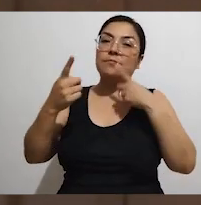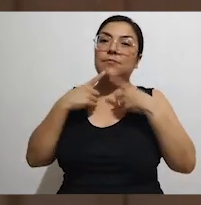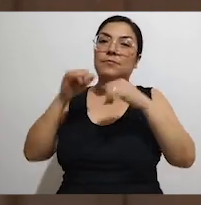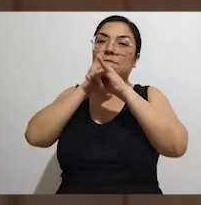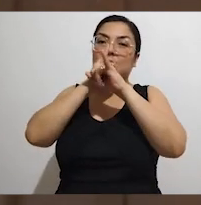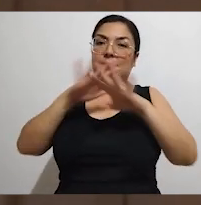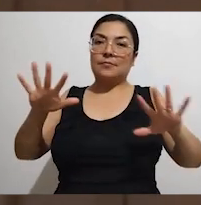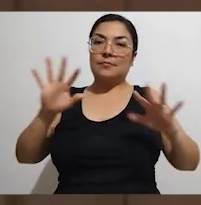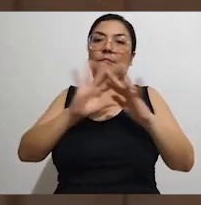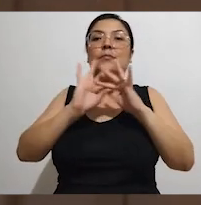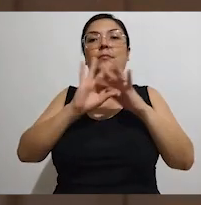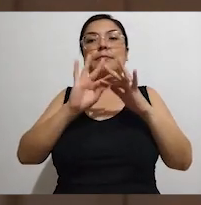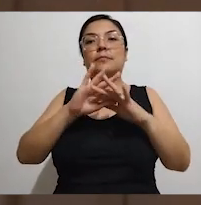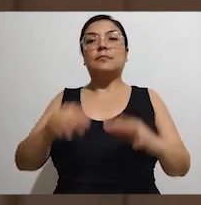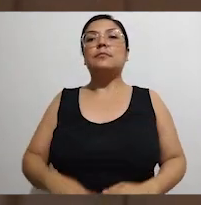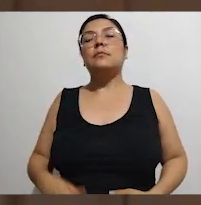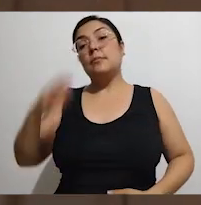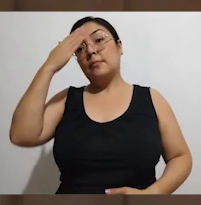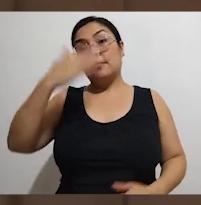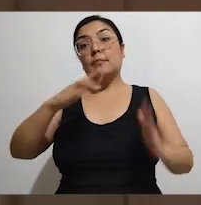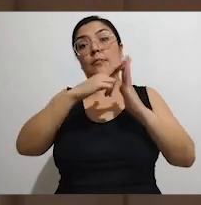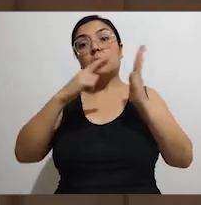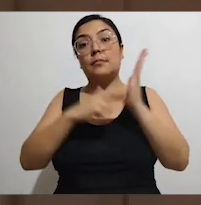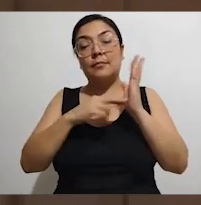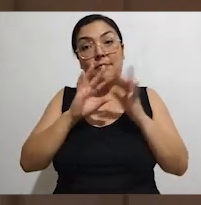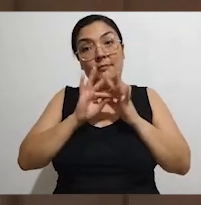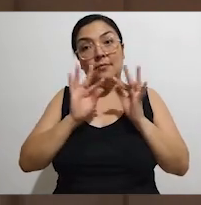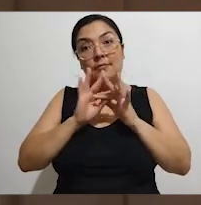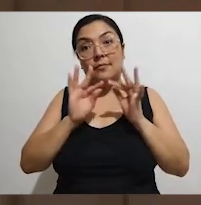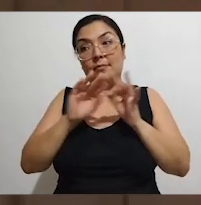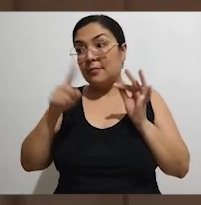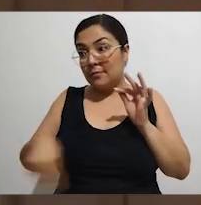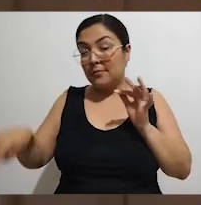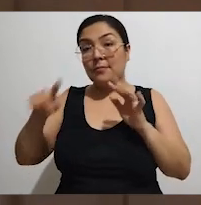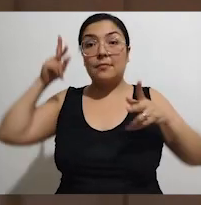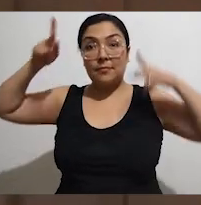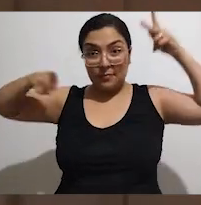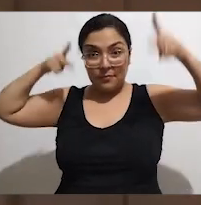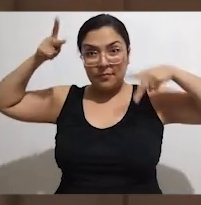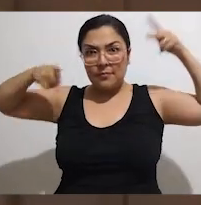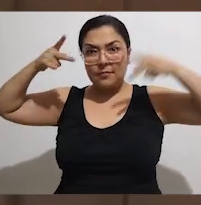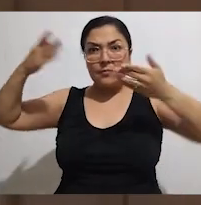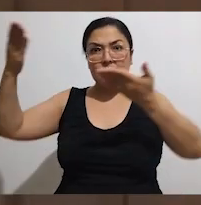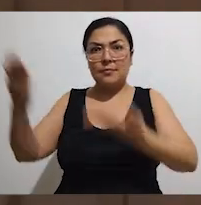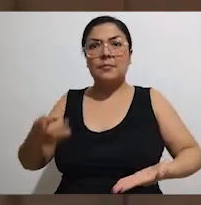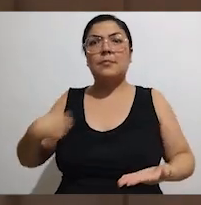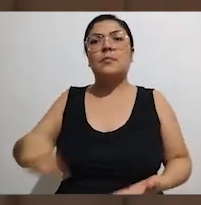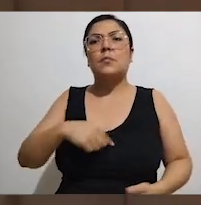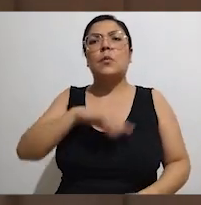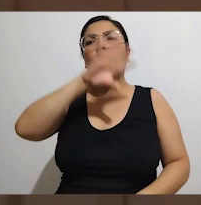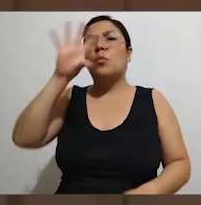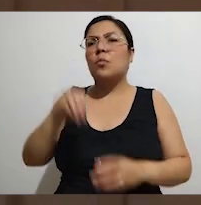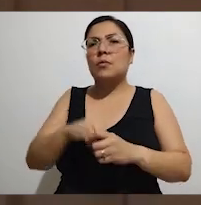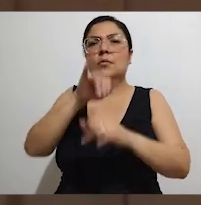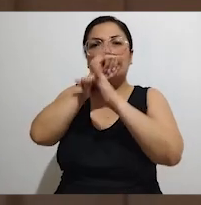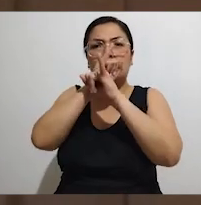porque también el reglamento de elecciones y la convocatoria nos mandata también darle a los visitantes extranjeros toda la información que ellos